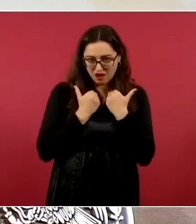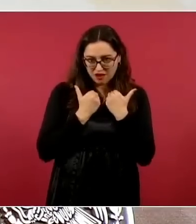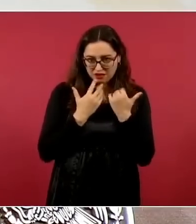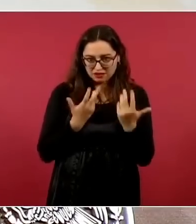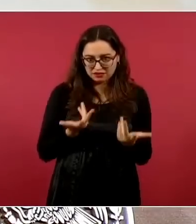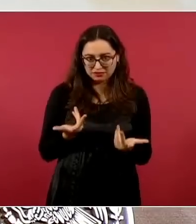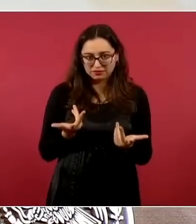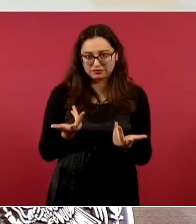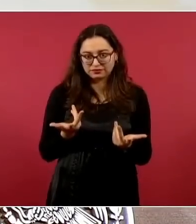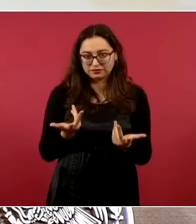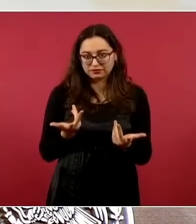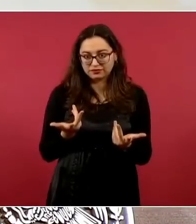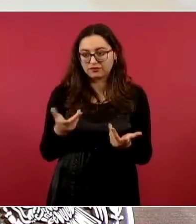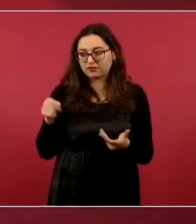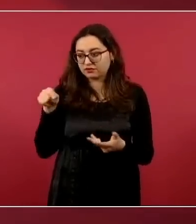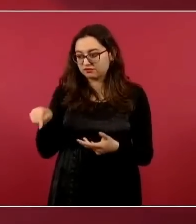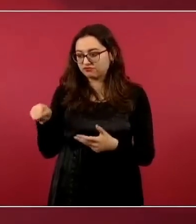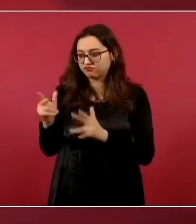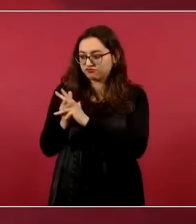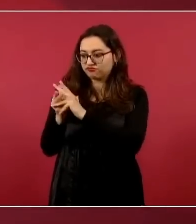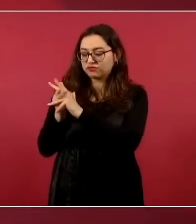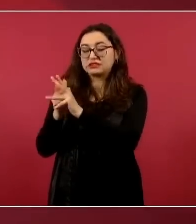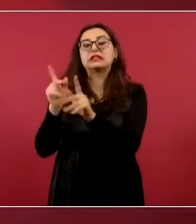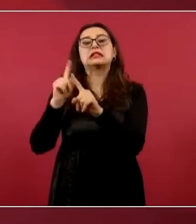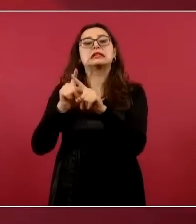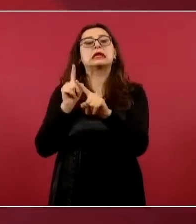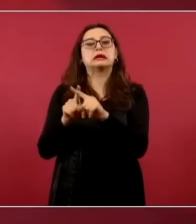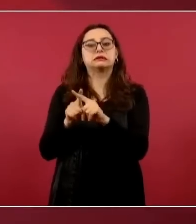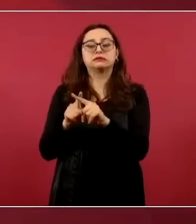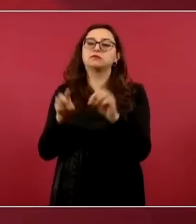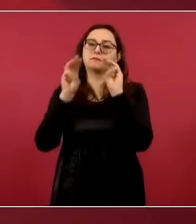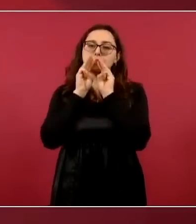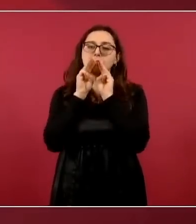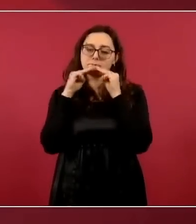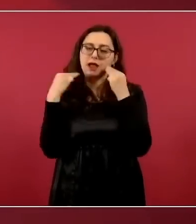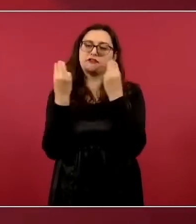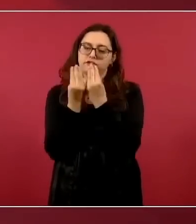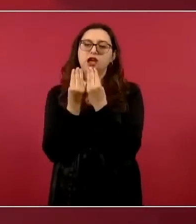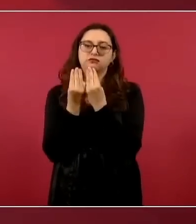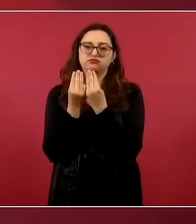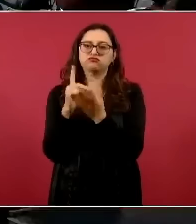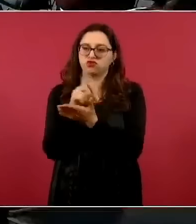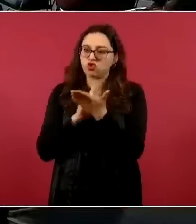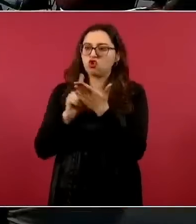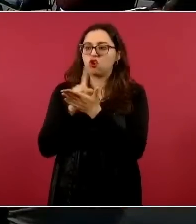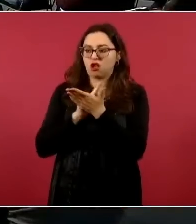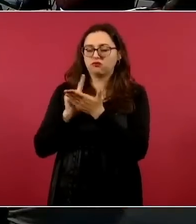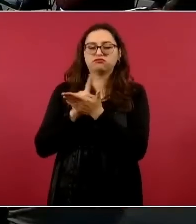asesinados por grupos criminales de las regiones,